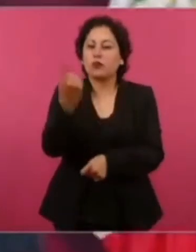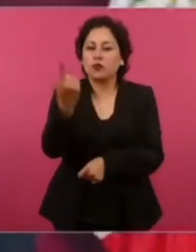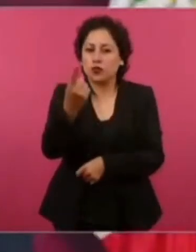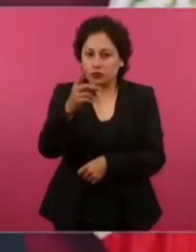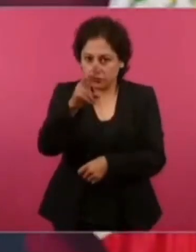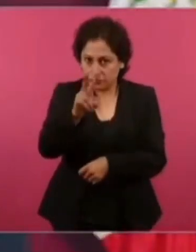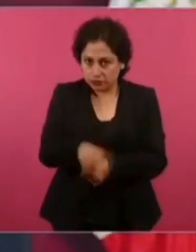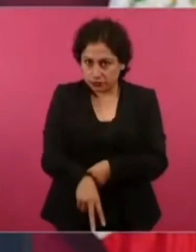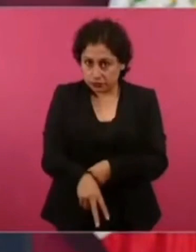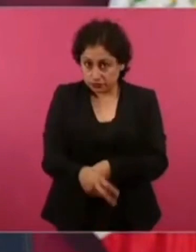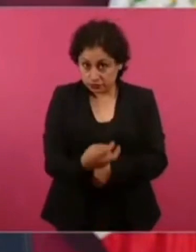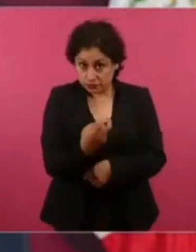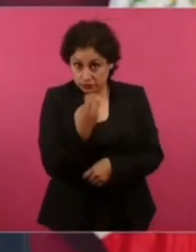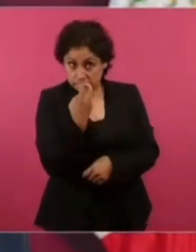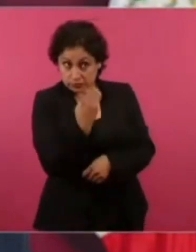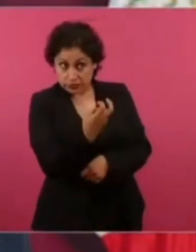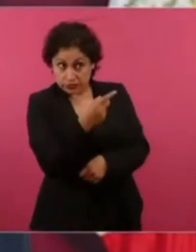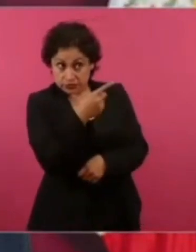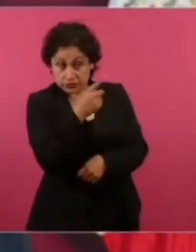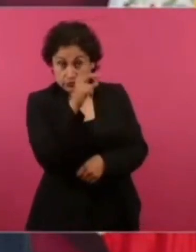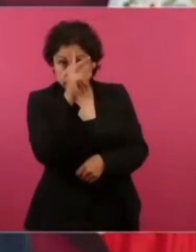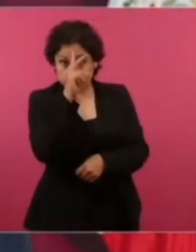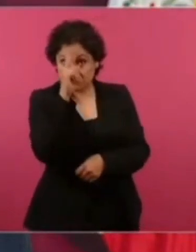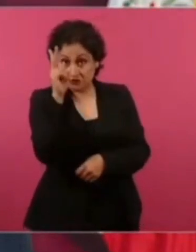ese es el peor de los males.